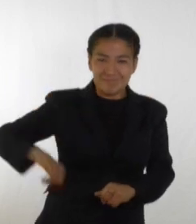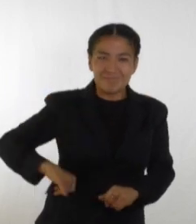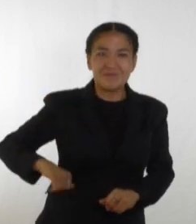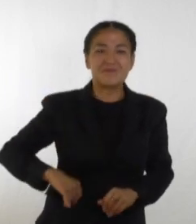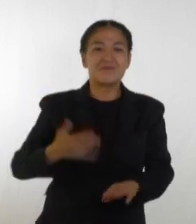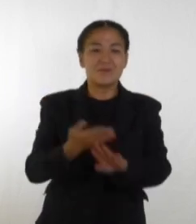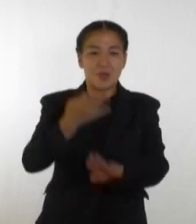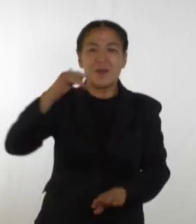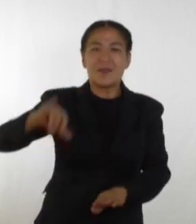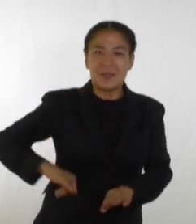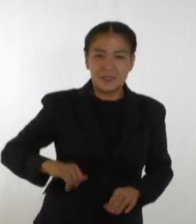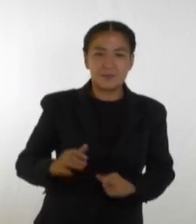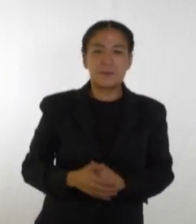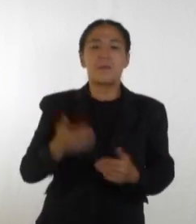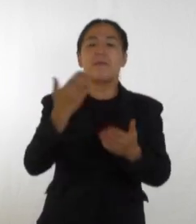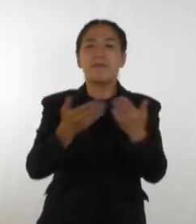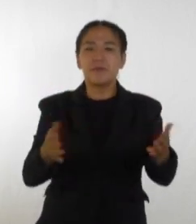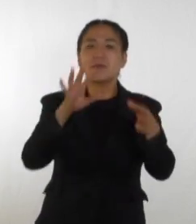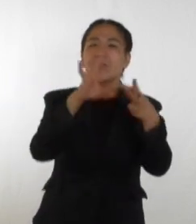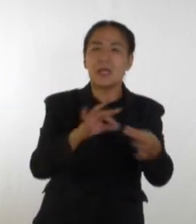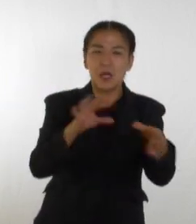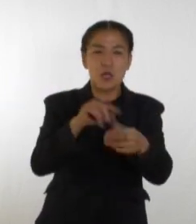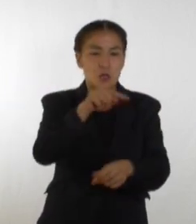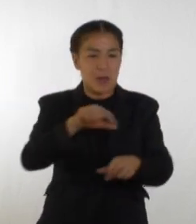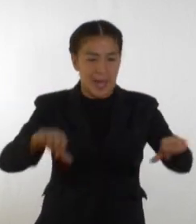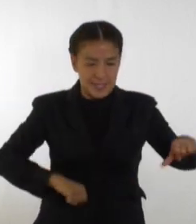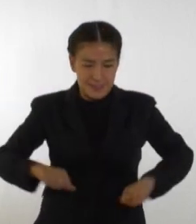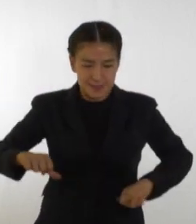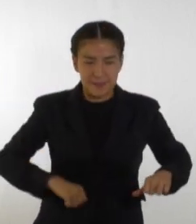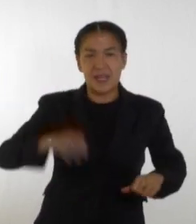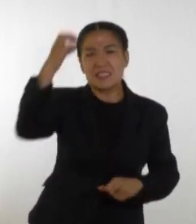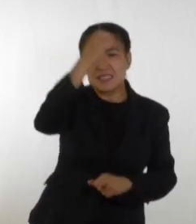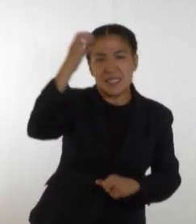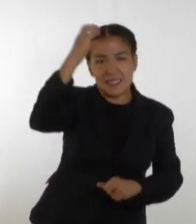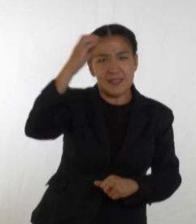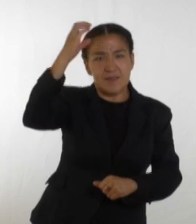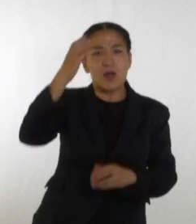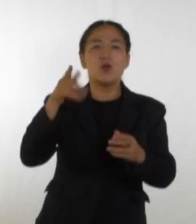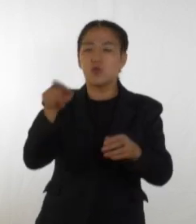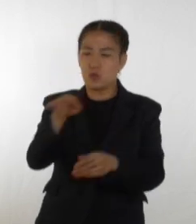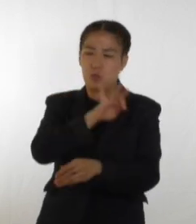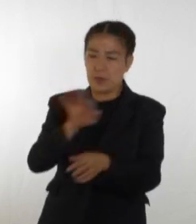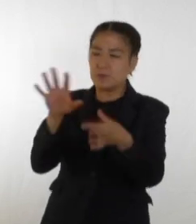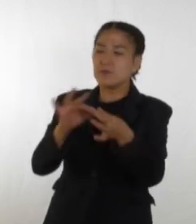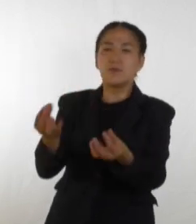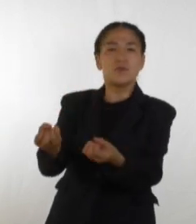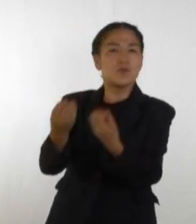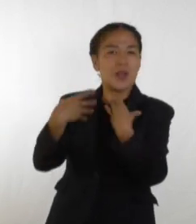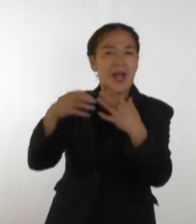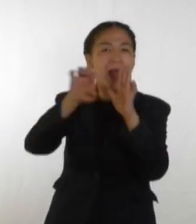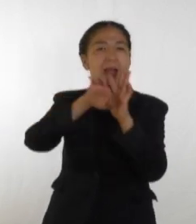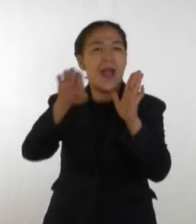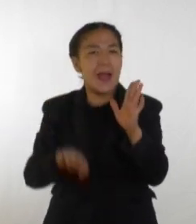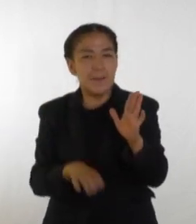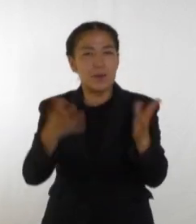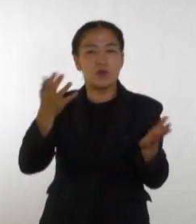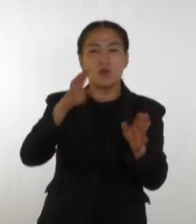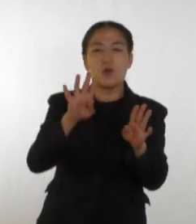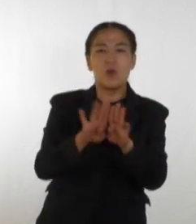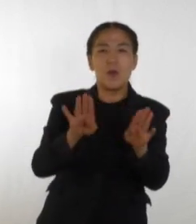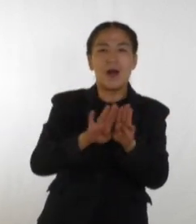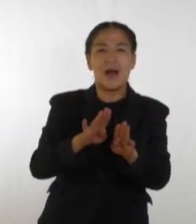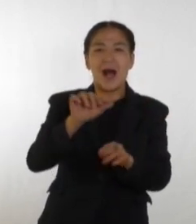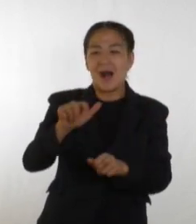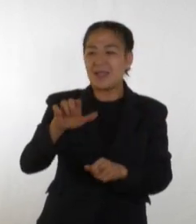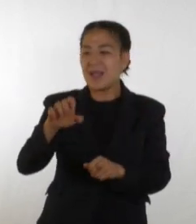interesante, doctora, muy interesante. Ahora, hablando de la actividad científica, ¿nos podrías dar algunos ejemplos de